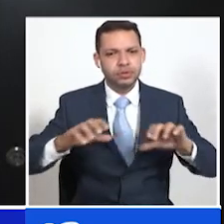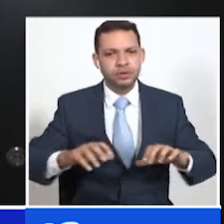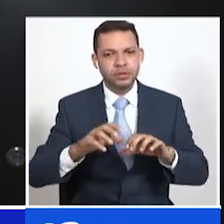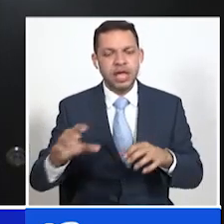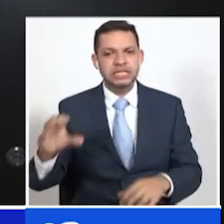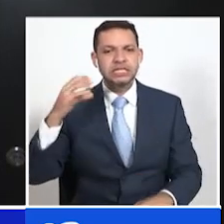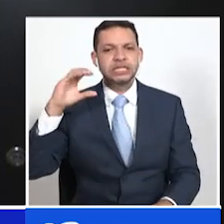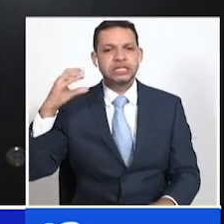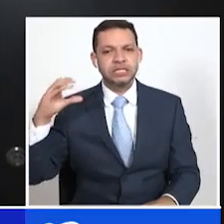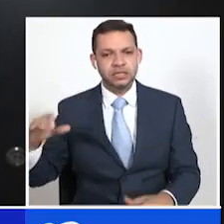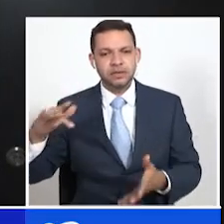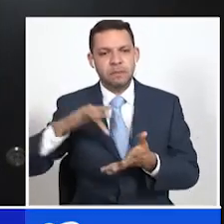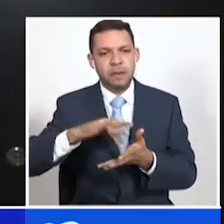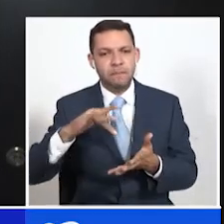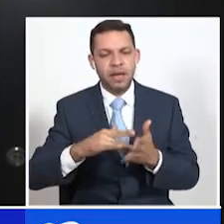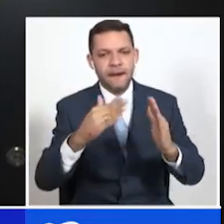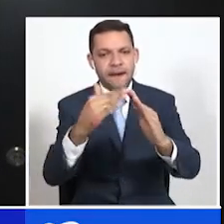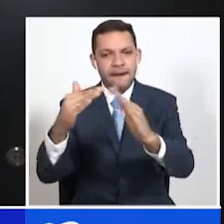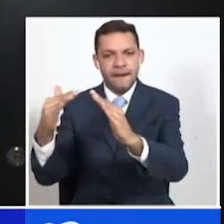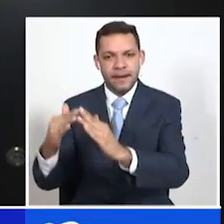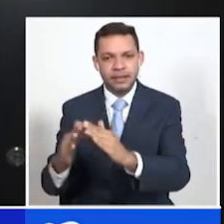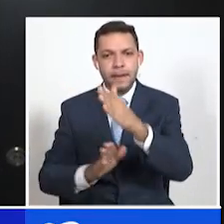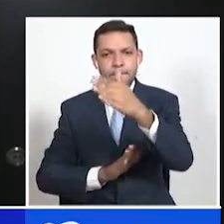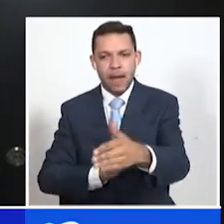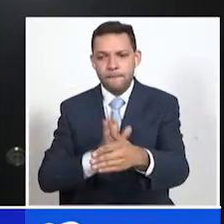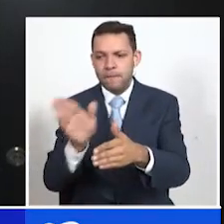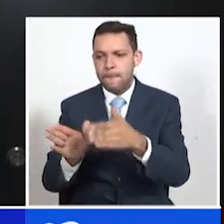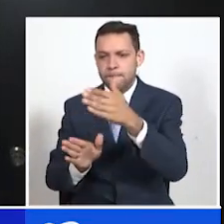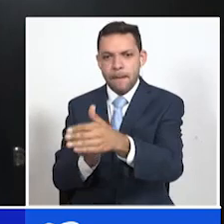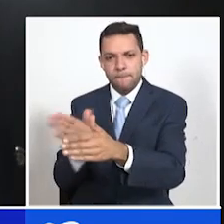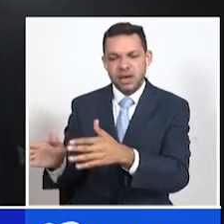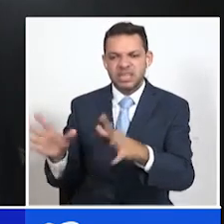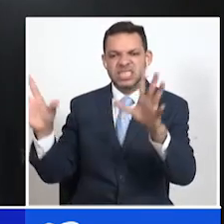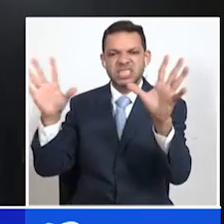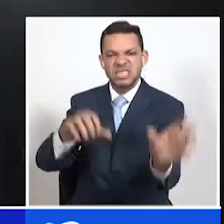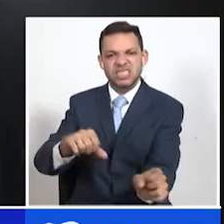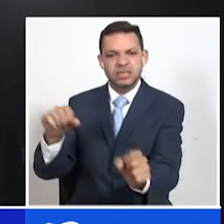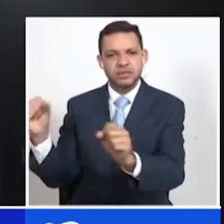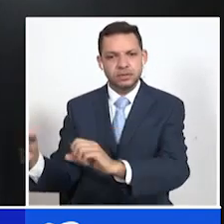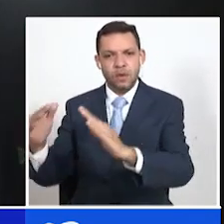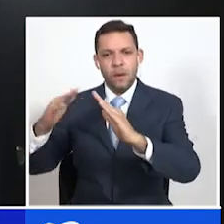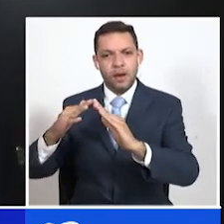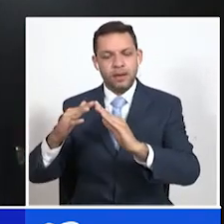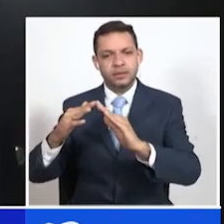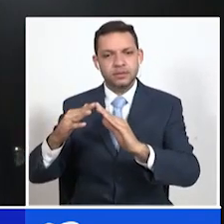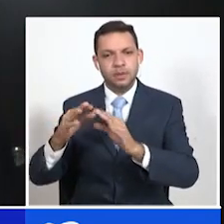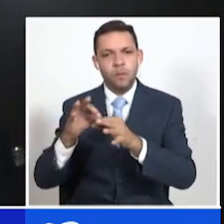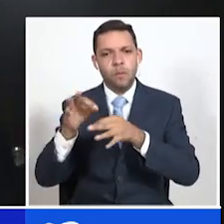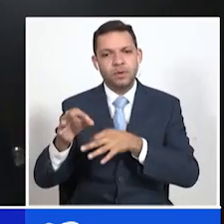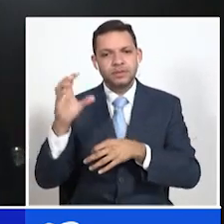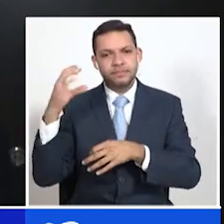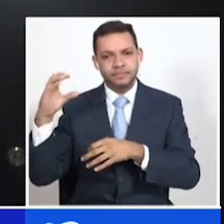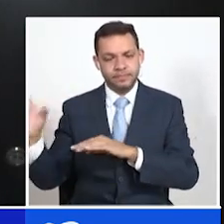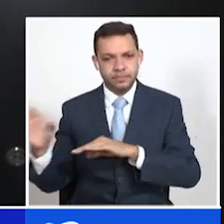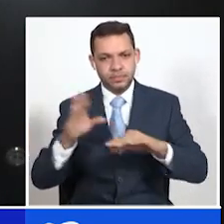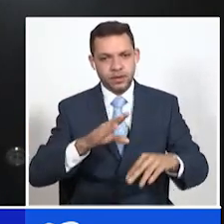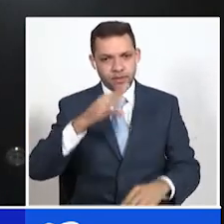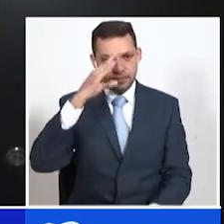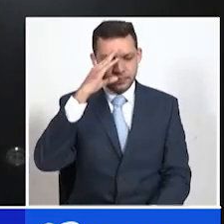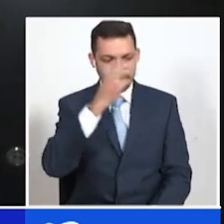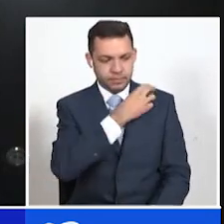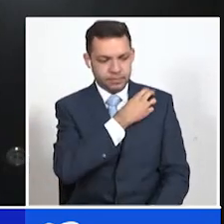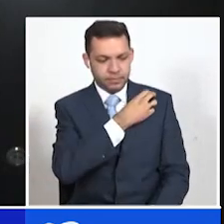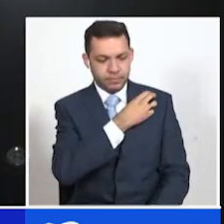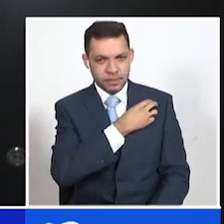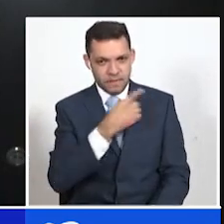de Chinchiná, donde se realizaron 5 medidas cautelares de extinción de dominio en este municipio del departamento de Caldas. El coronel